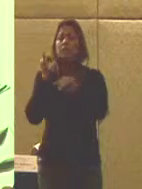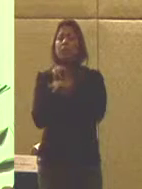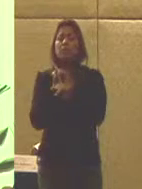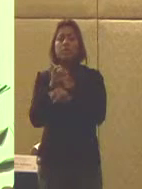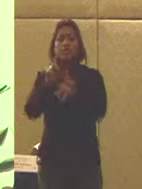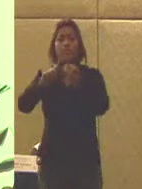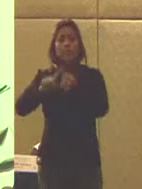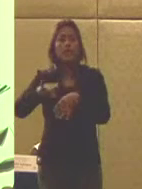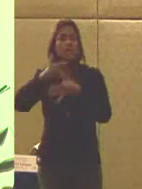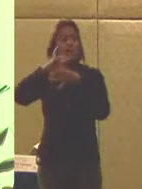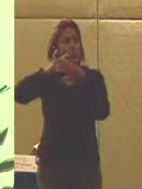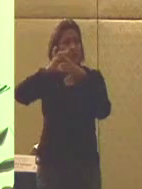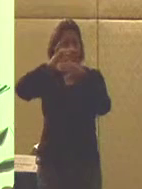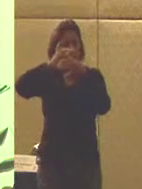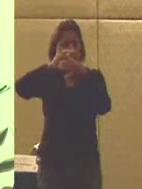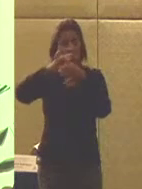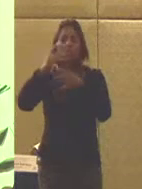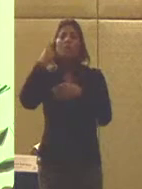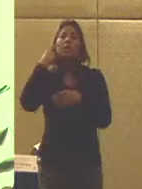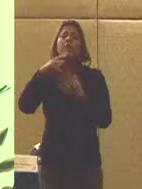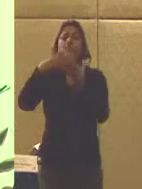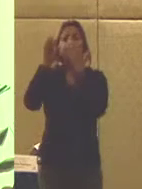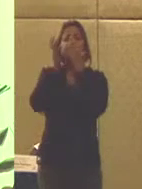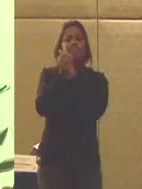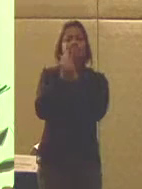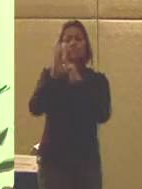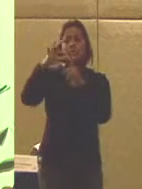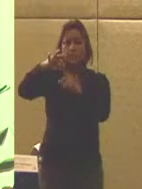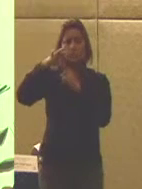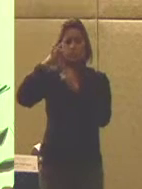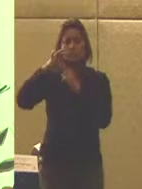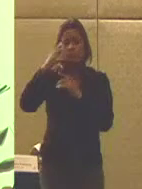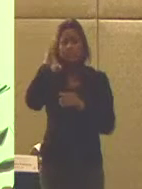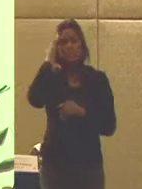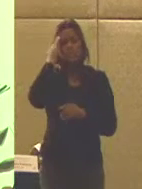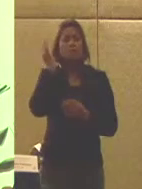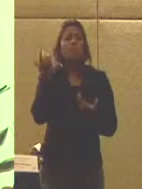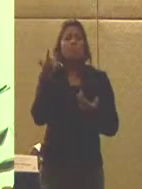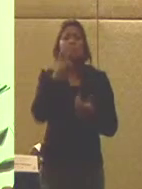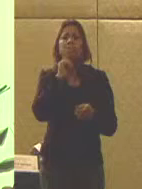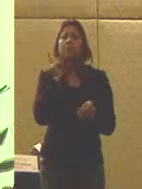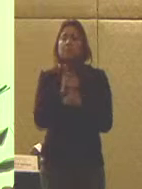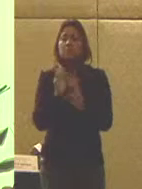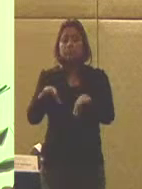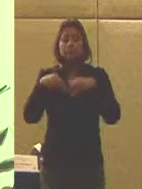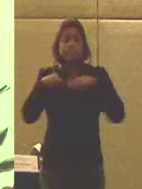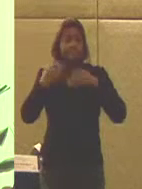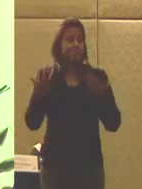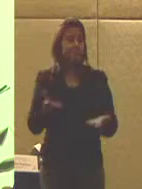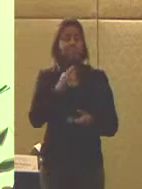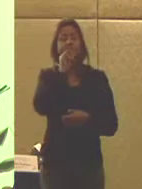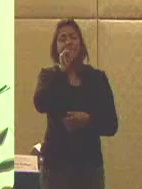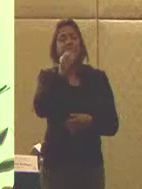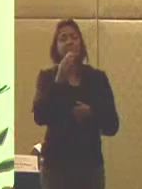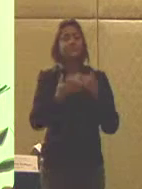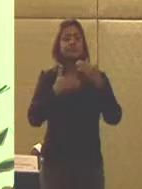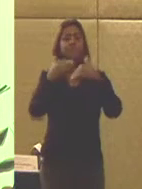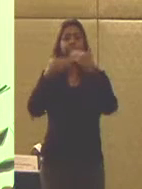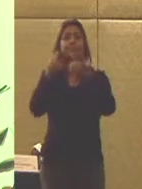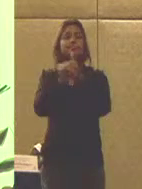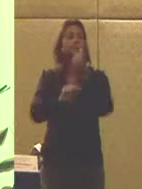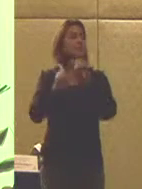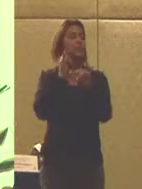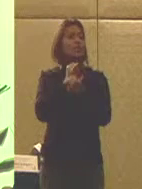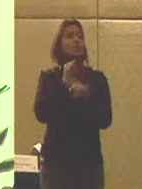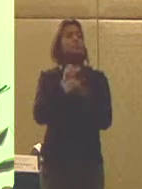riesgos especializadas comienzan a tomar acción. La articulación en relación a las instituciones